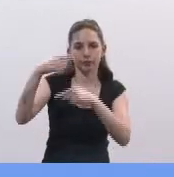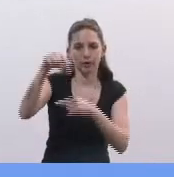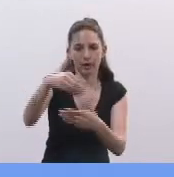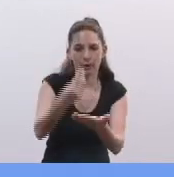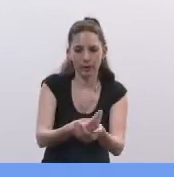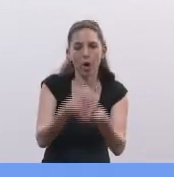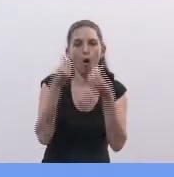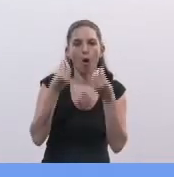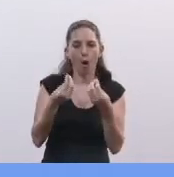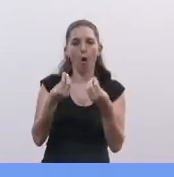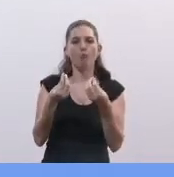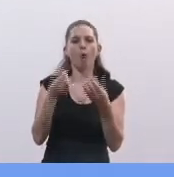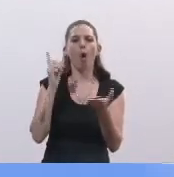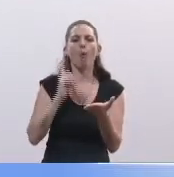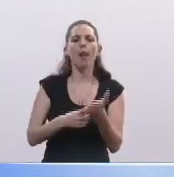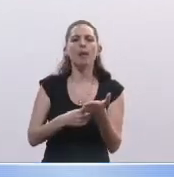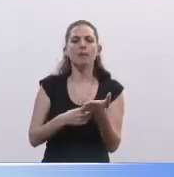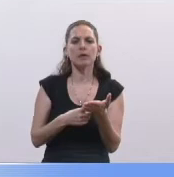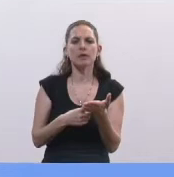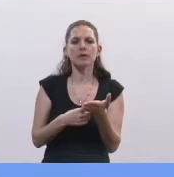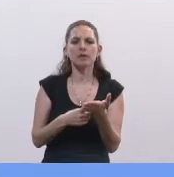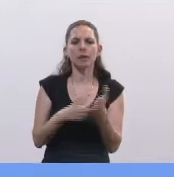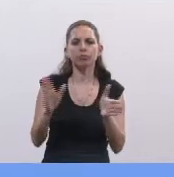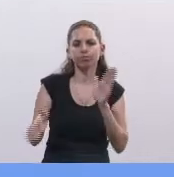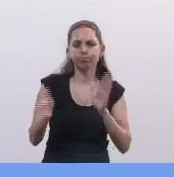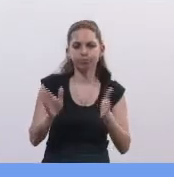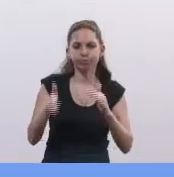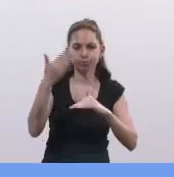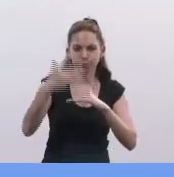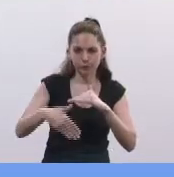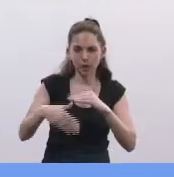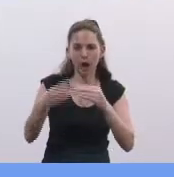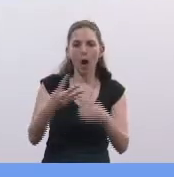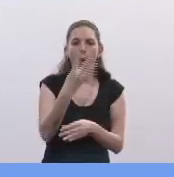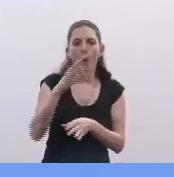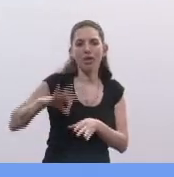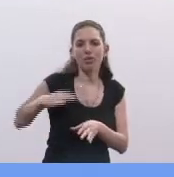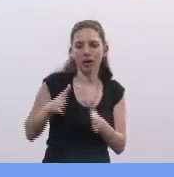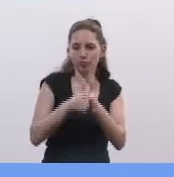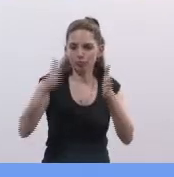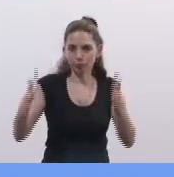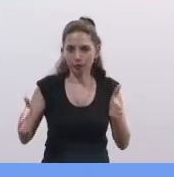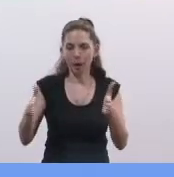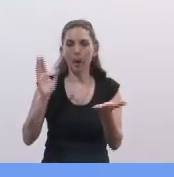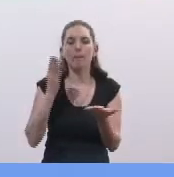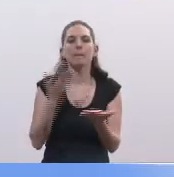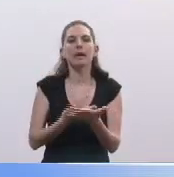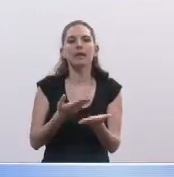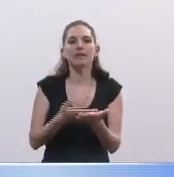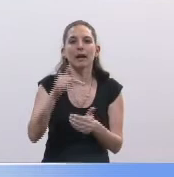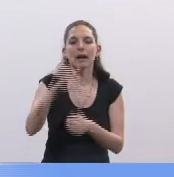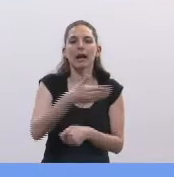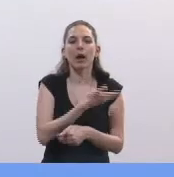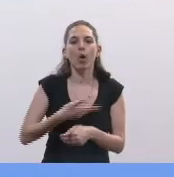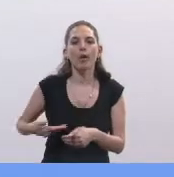lo que se propone imponer un límite temporal, acotando su duración a 4 años, planteaba en aquel momento el